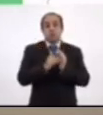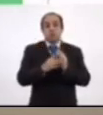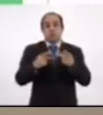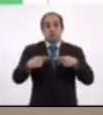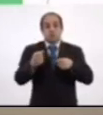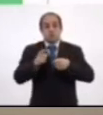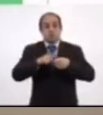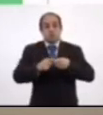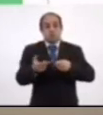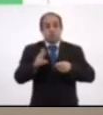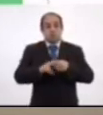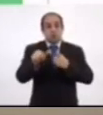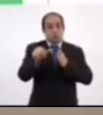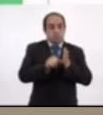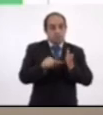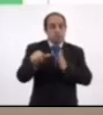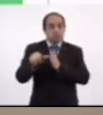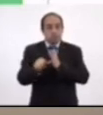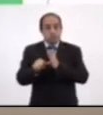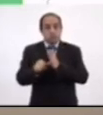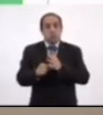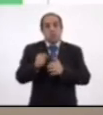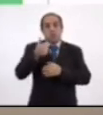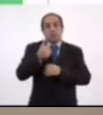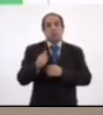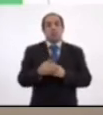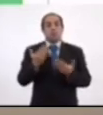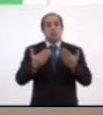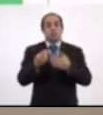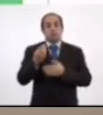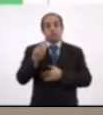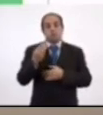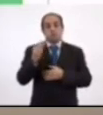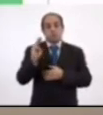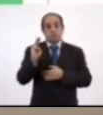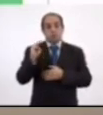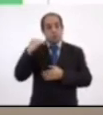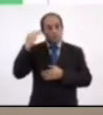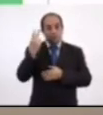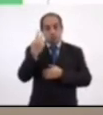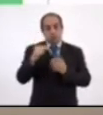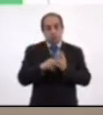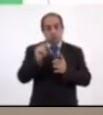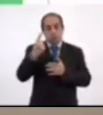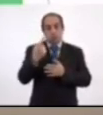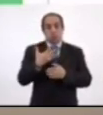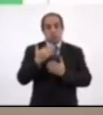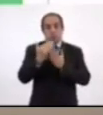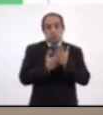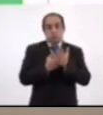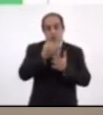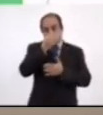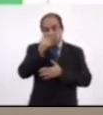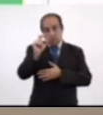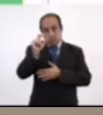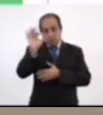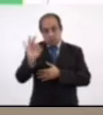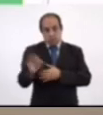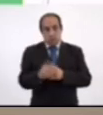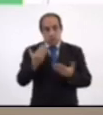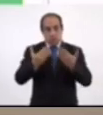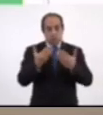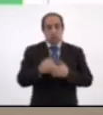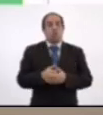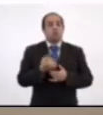hospitalarios mensuales por primera vez desde marzo del 2020. En ese sentido, va a ser una reducción de cerca del 20% comparado con los ingresos globales de